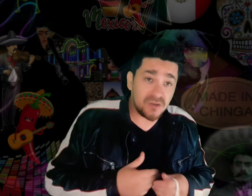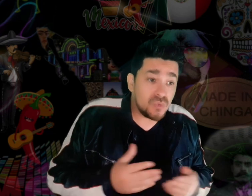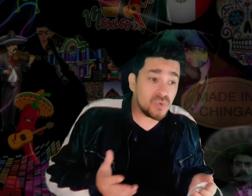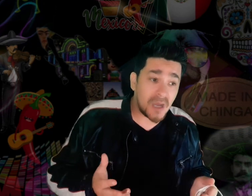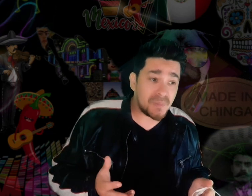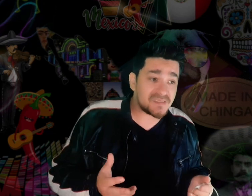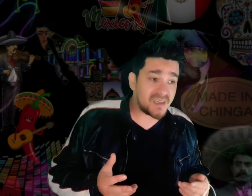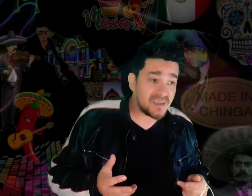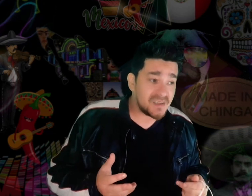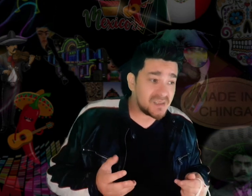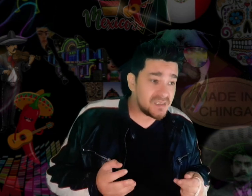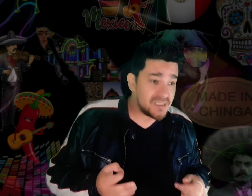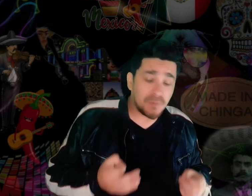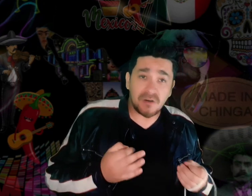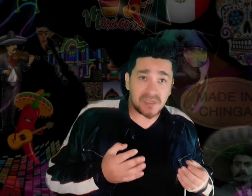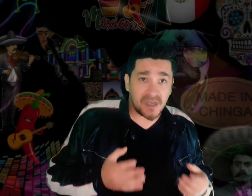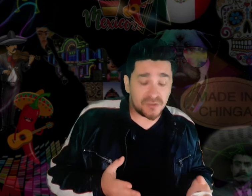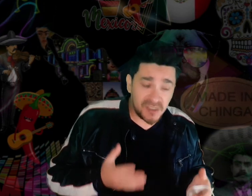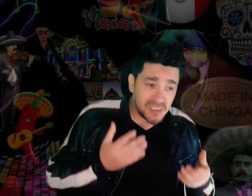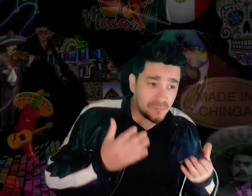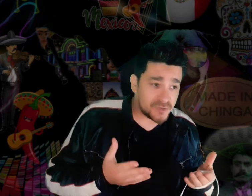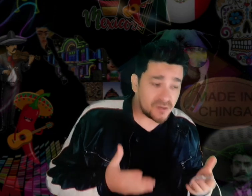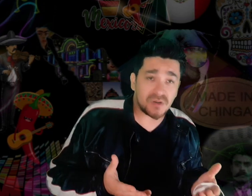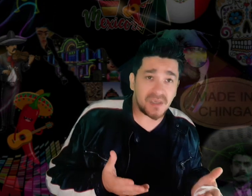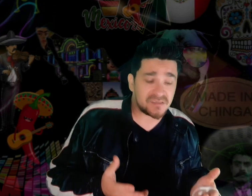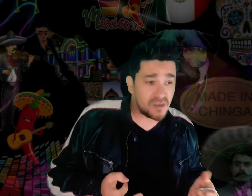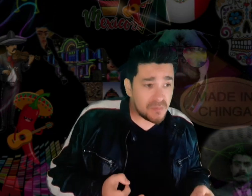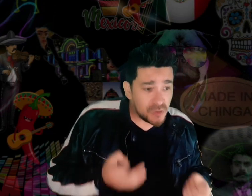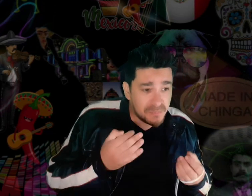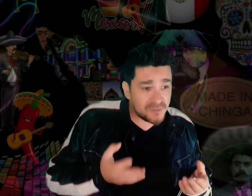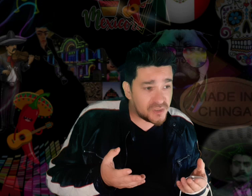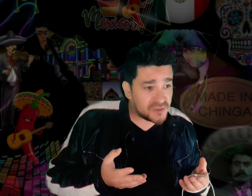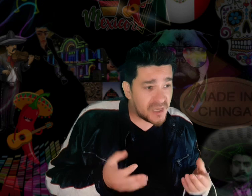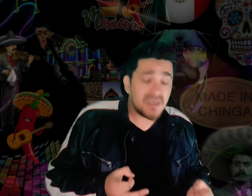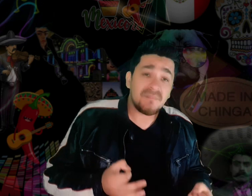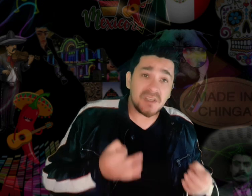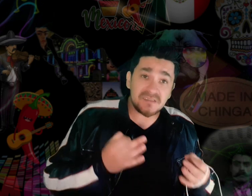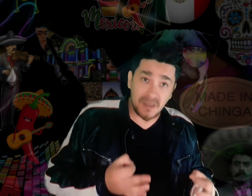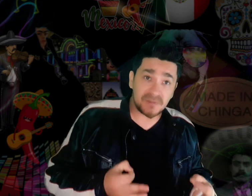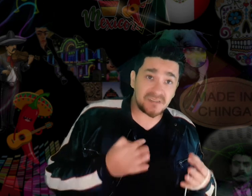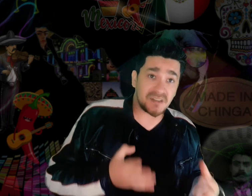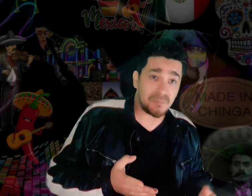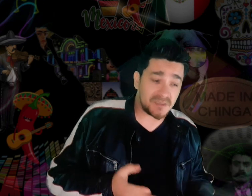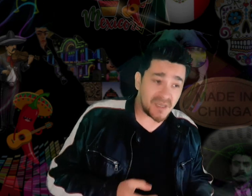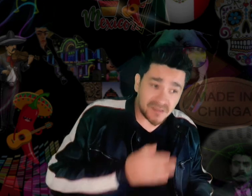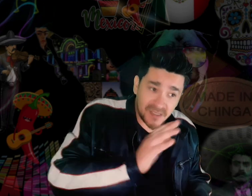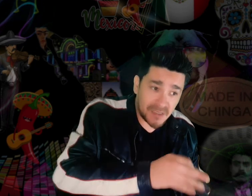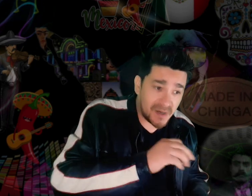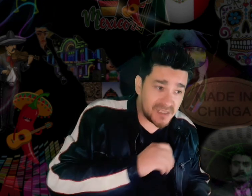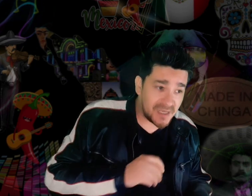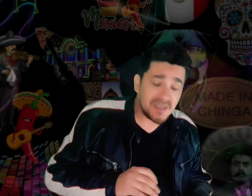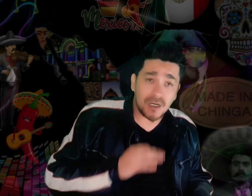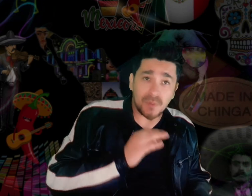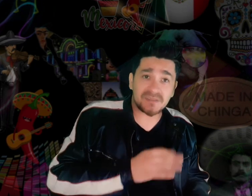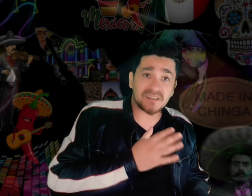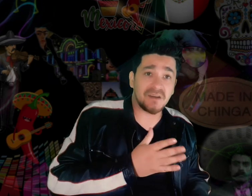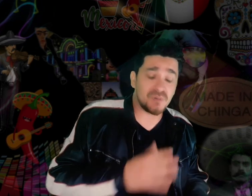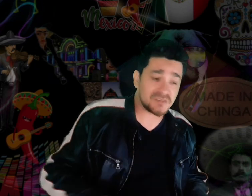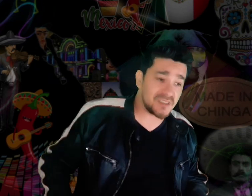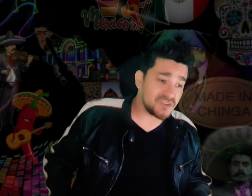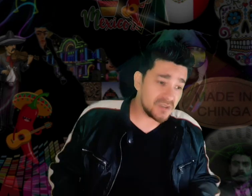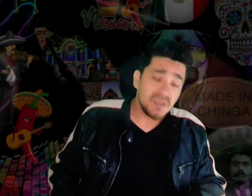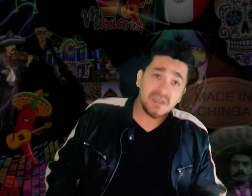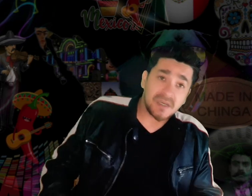histórico que nunca pasa, y el pueblo mexicano tiene que demostrar lo que es, ¿no? Es muy patriota y siempre se hace respetar, y de esta manera lo va a